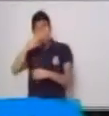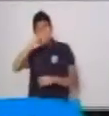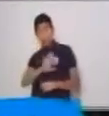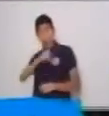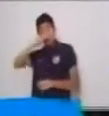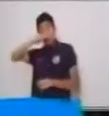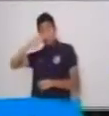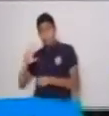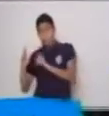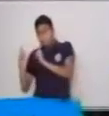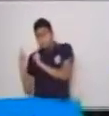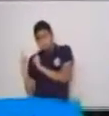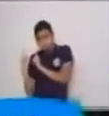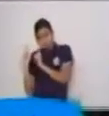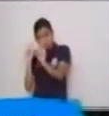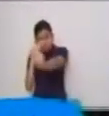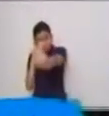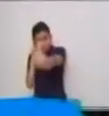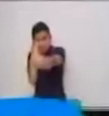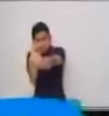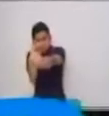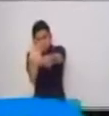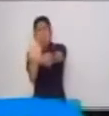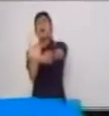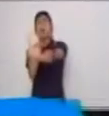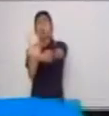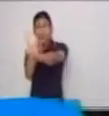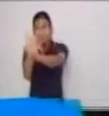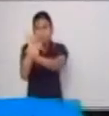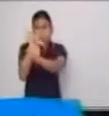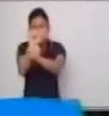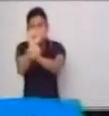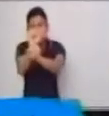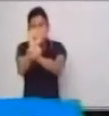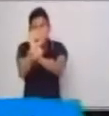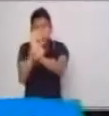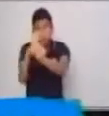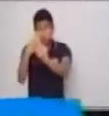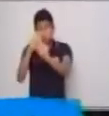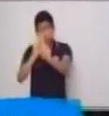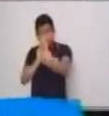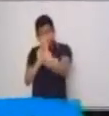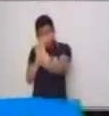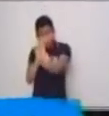se acercaron a observarla y se dan cuenta que se acerca